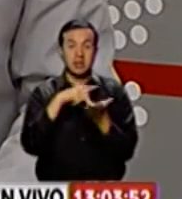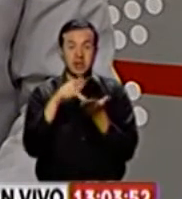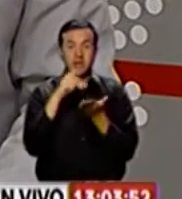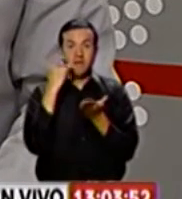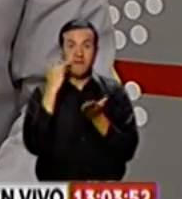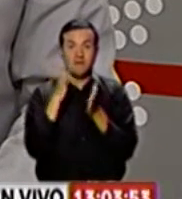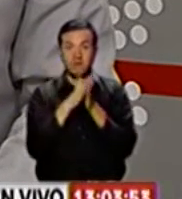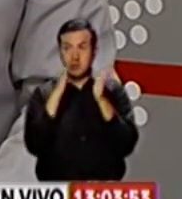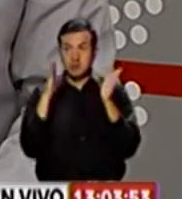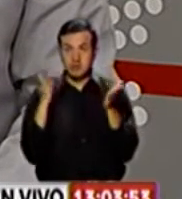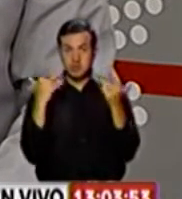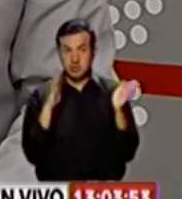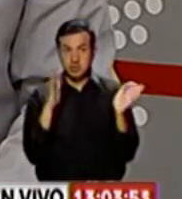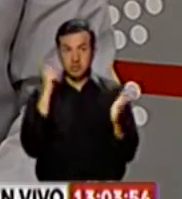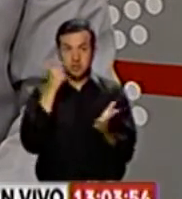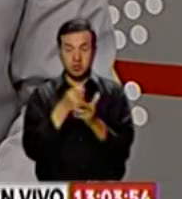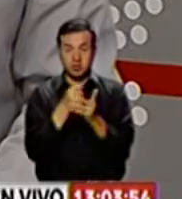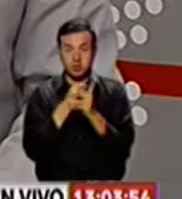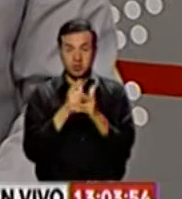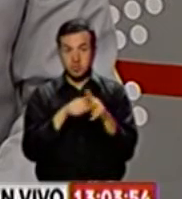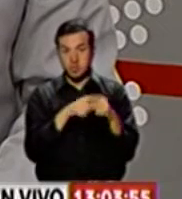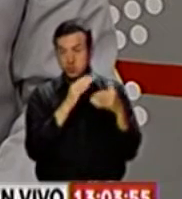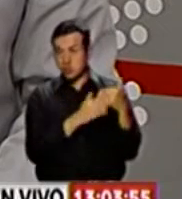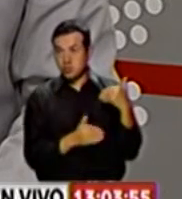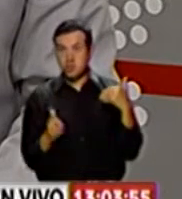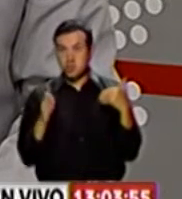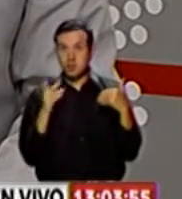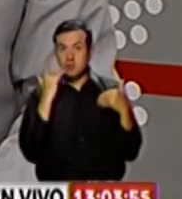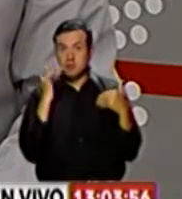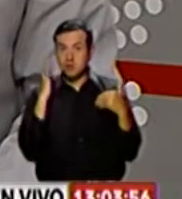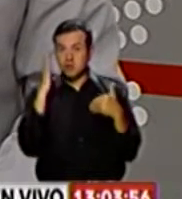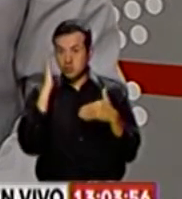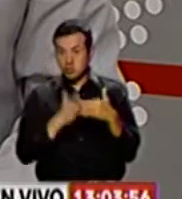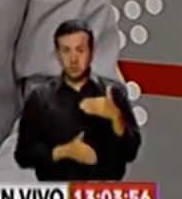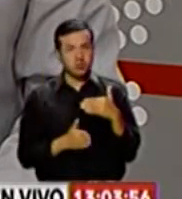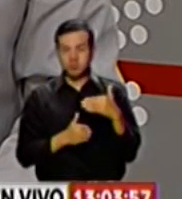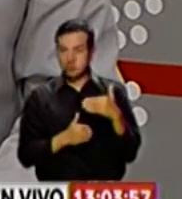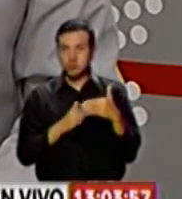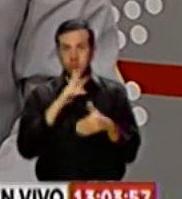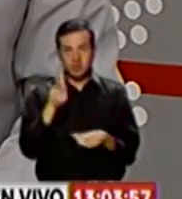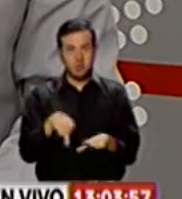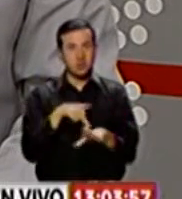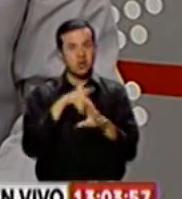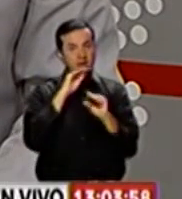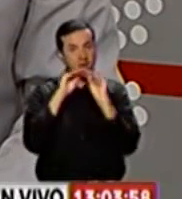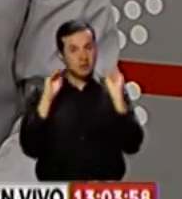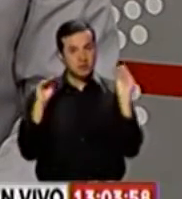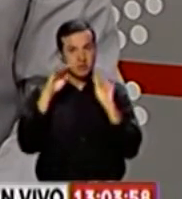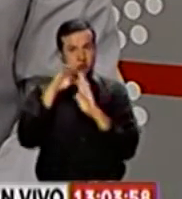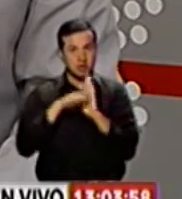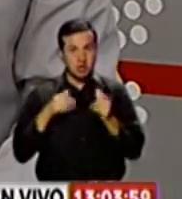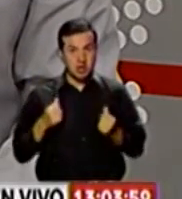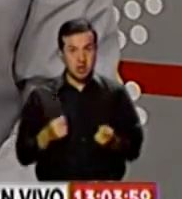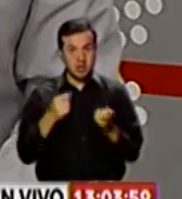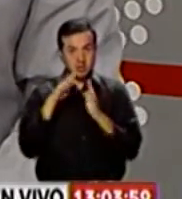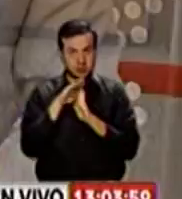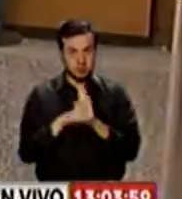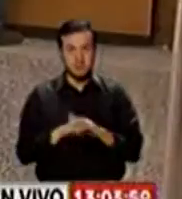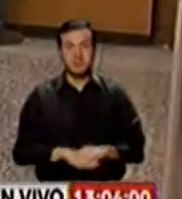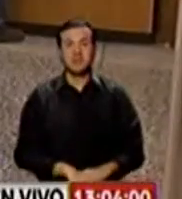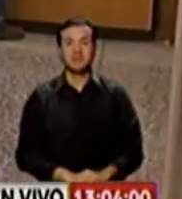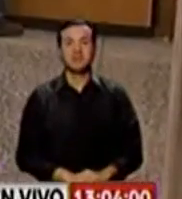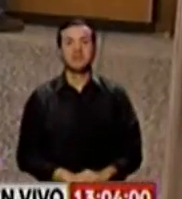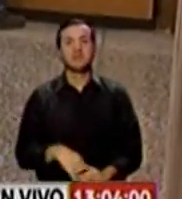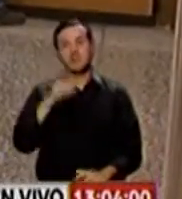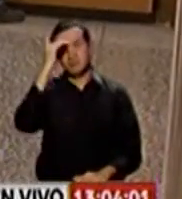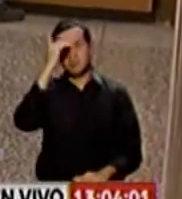la fecha en la cual se adquirió el crédito y no desde la fecha de corte. Un experto recomienda reducir gastos. Por